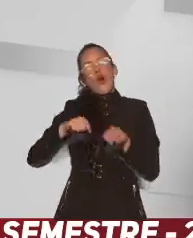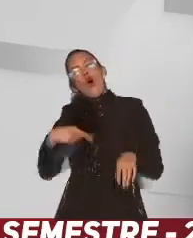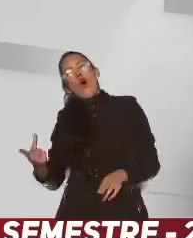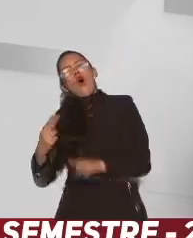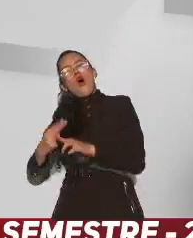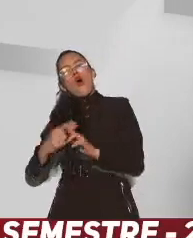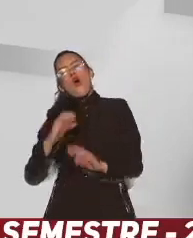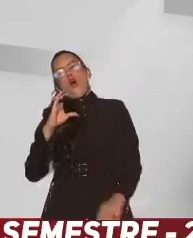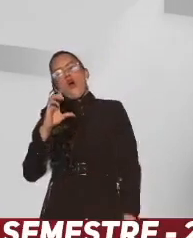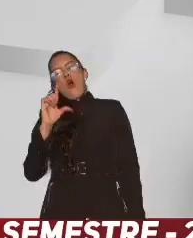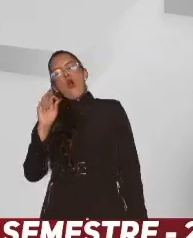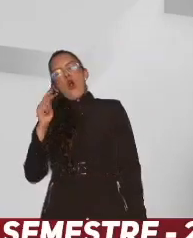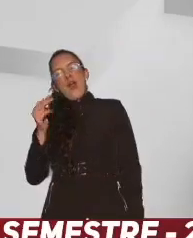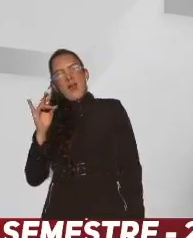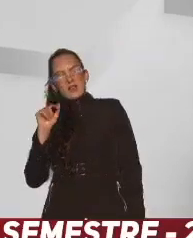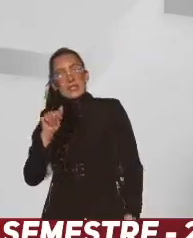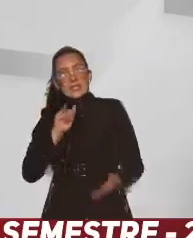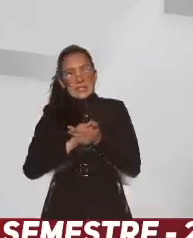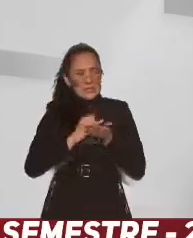de